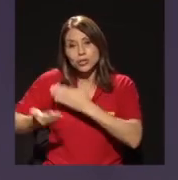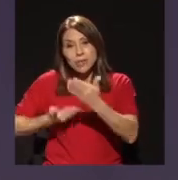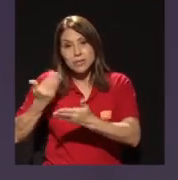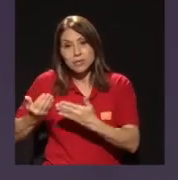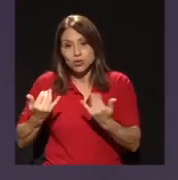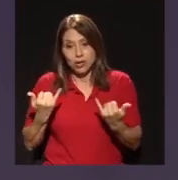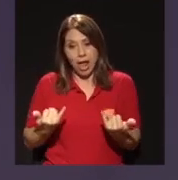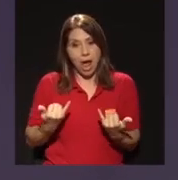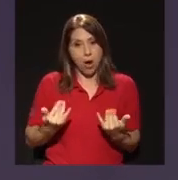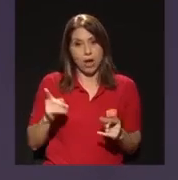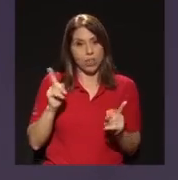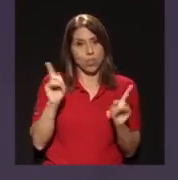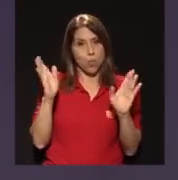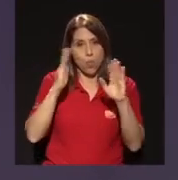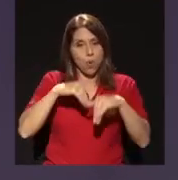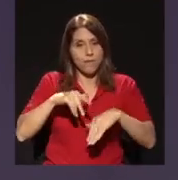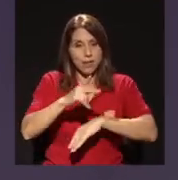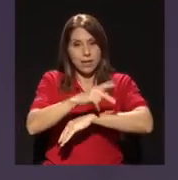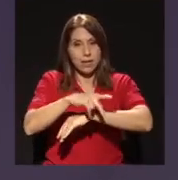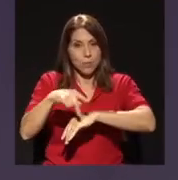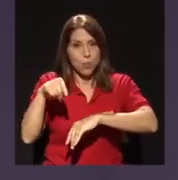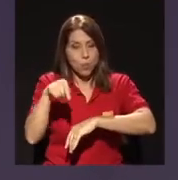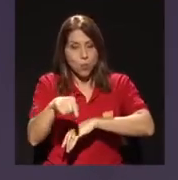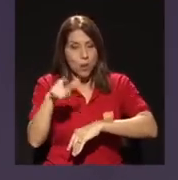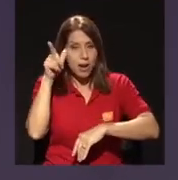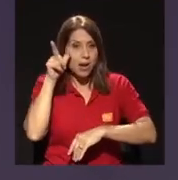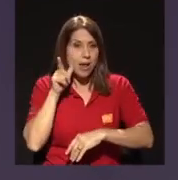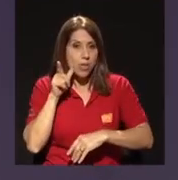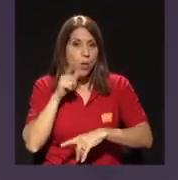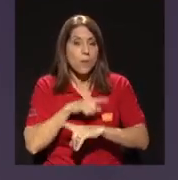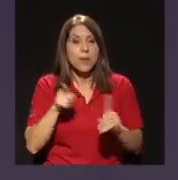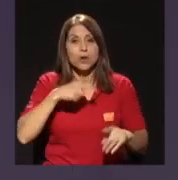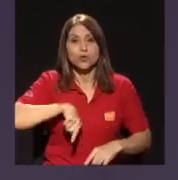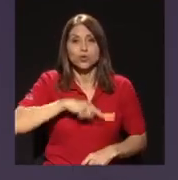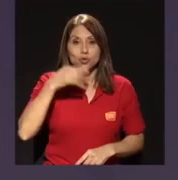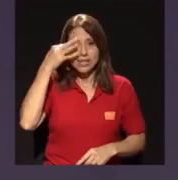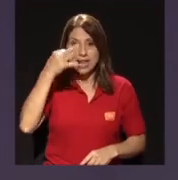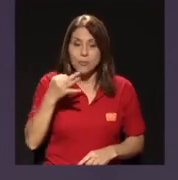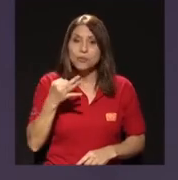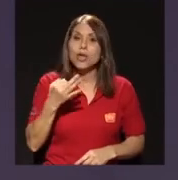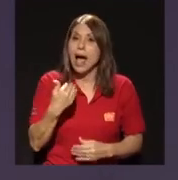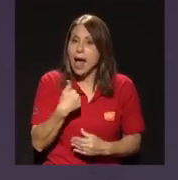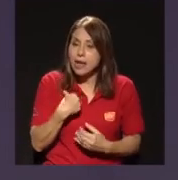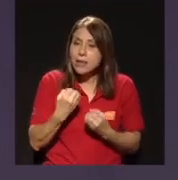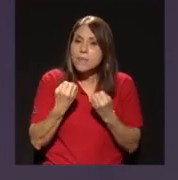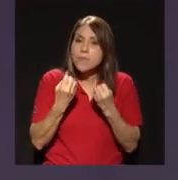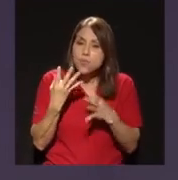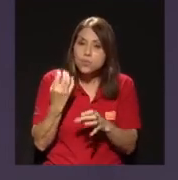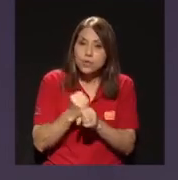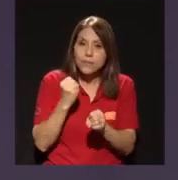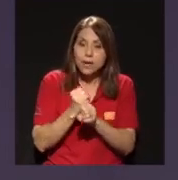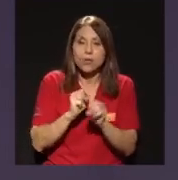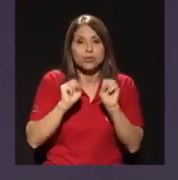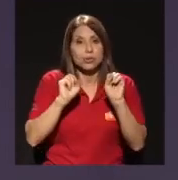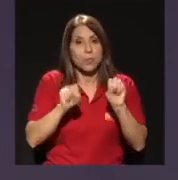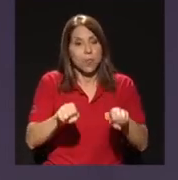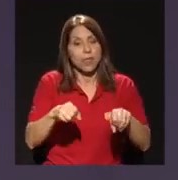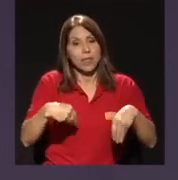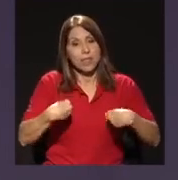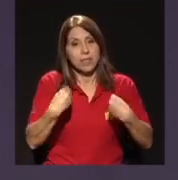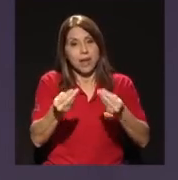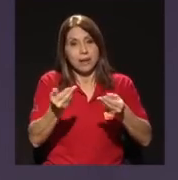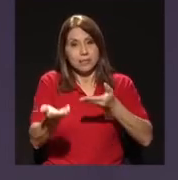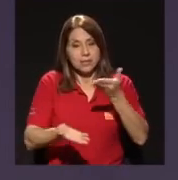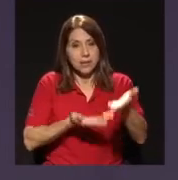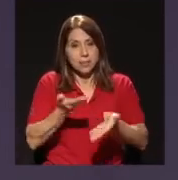nosotros creemos que no, que trabajo hay, ¿verdad?, que servicios se pueden dar. Y no, si lo